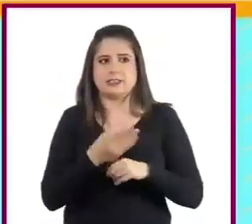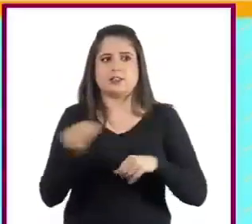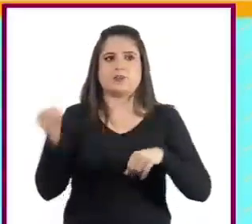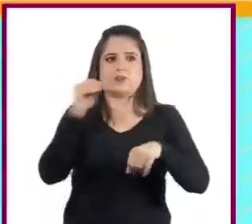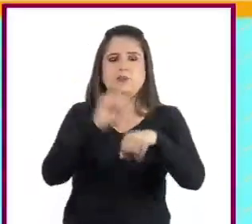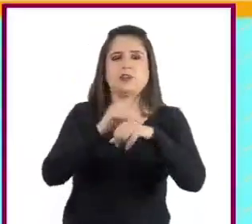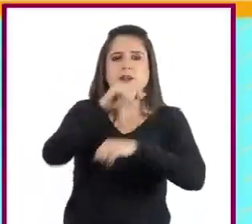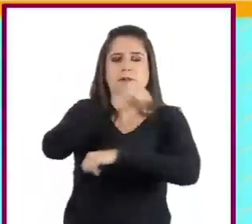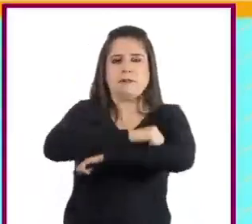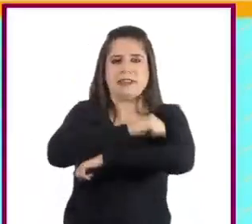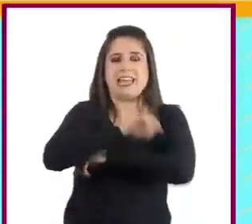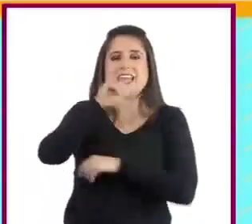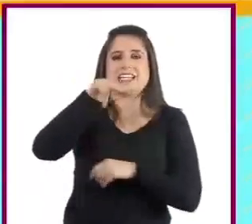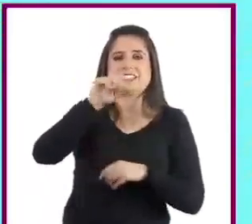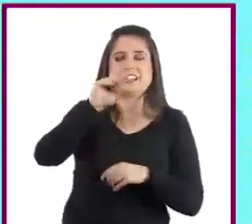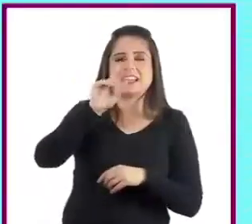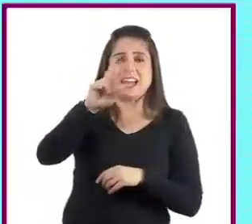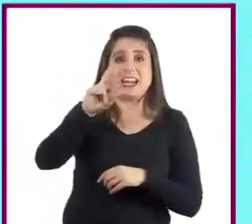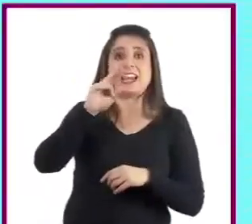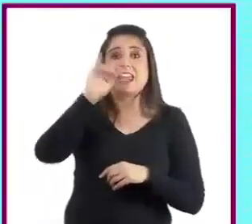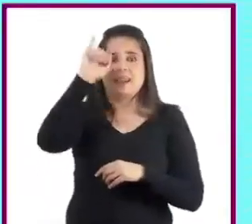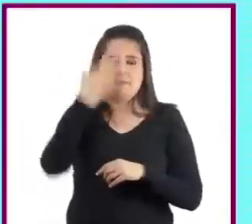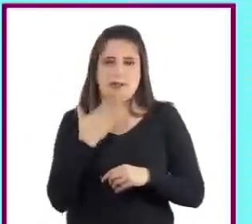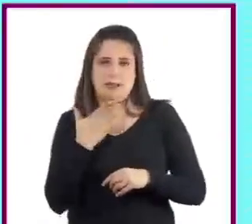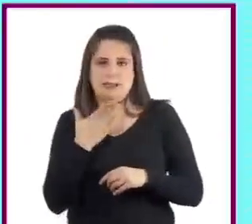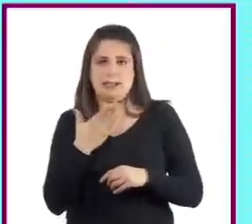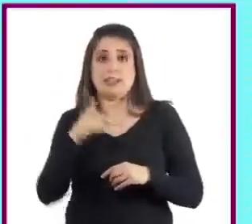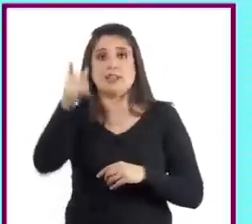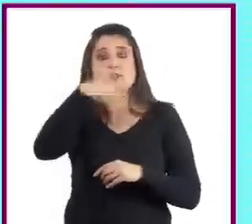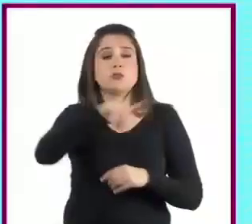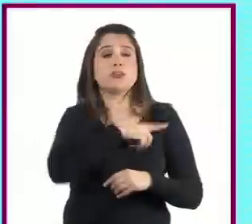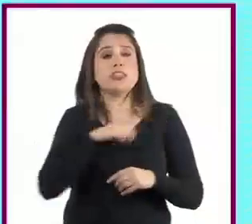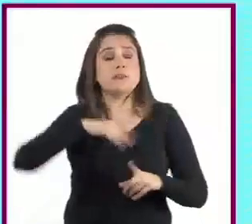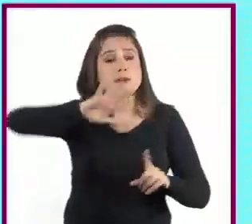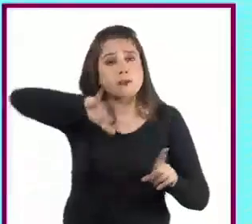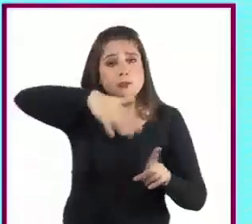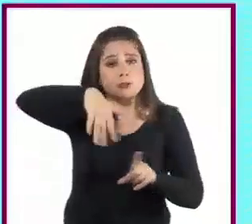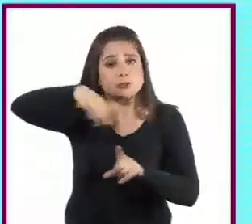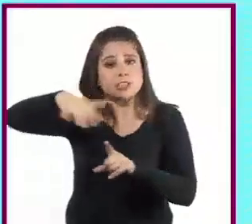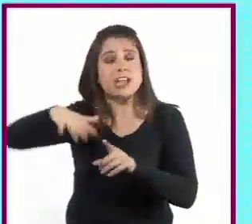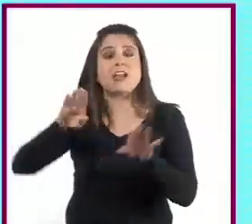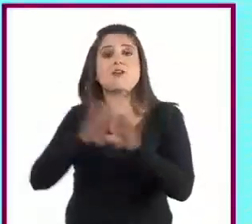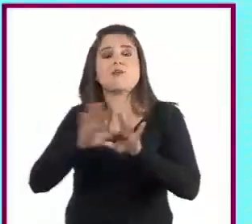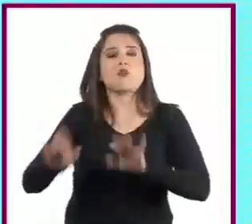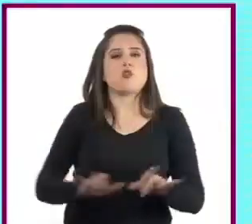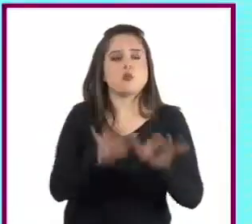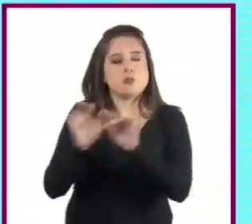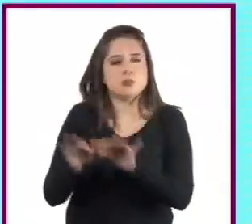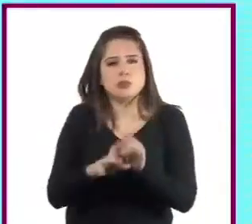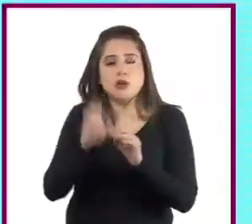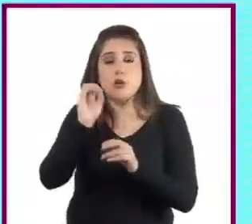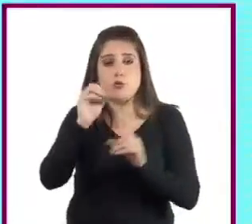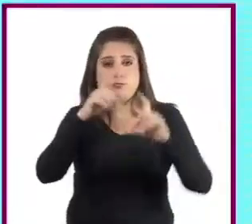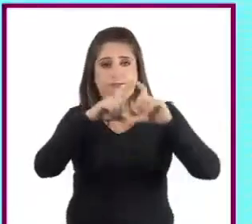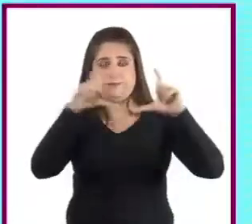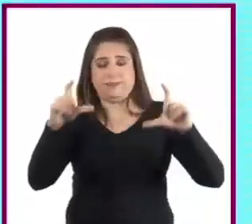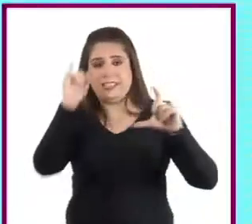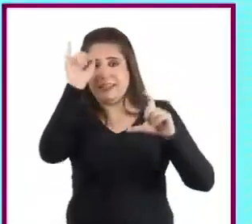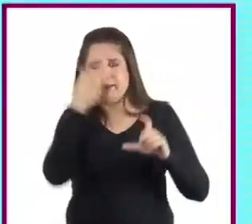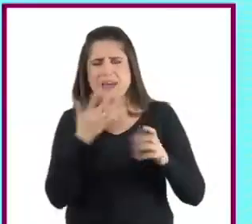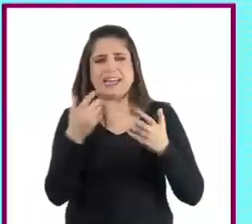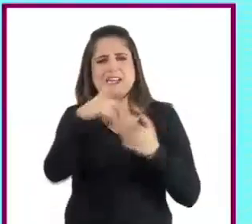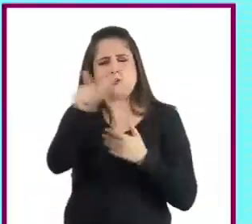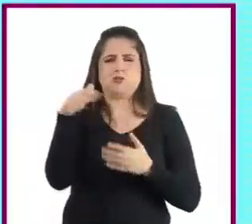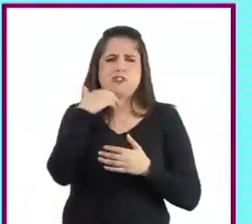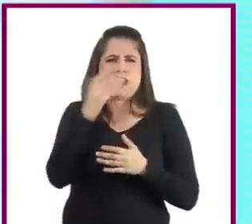la ventana Insertar imagen. Debemos buscar en nuestra computadora o dispositivo la imagen